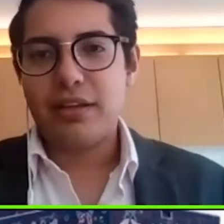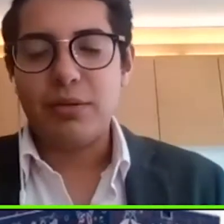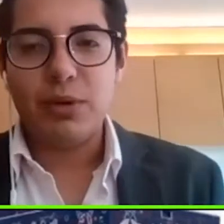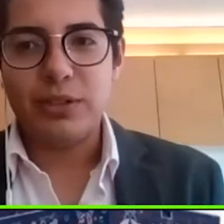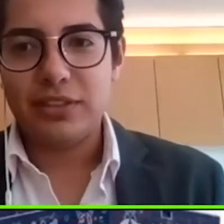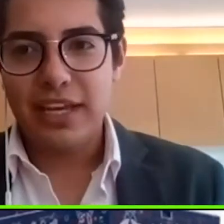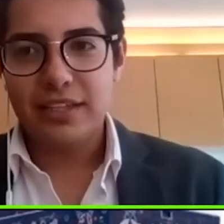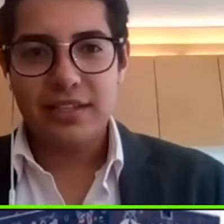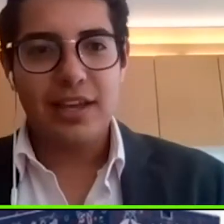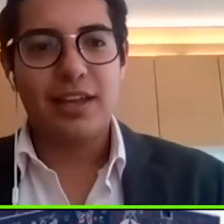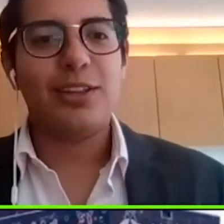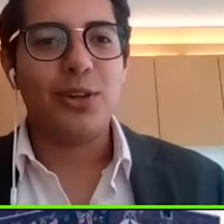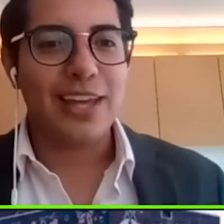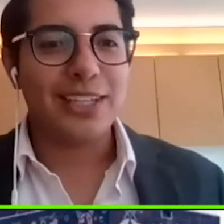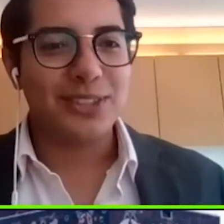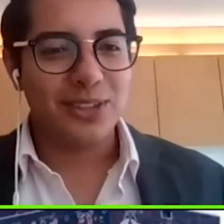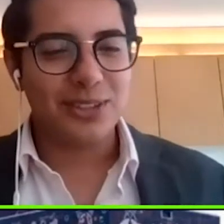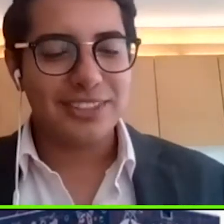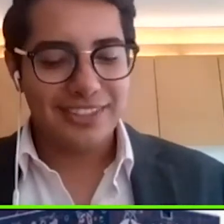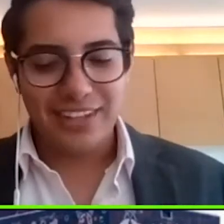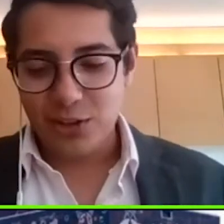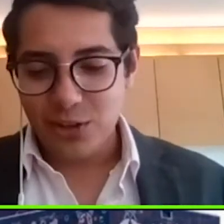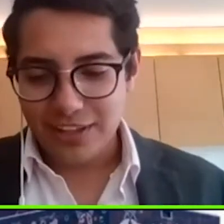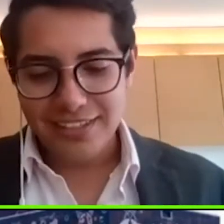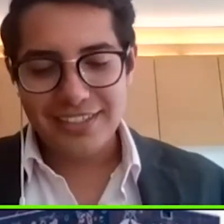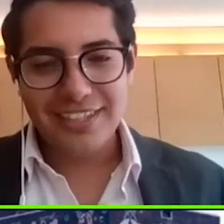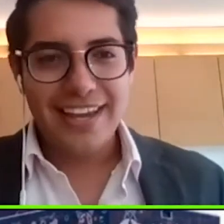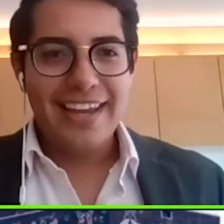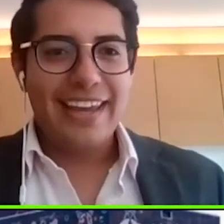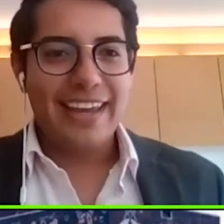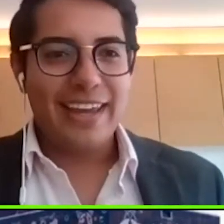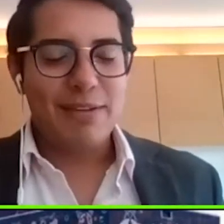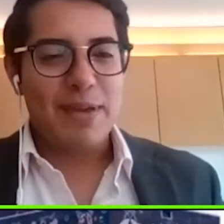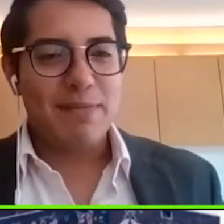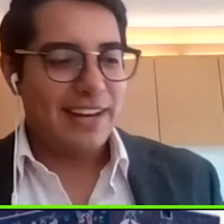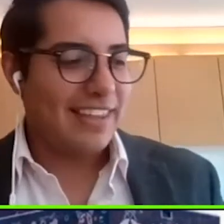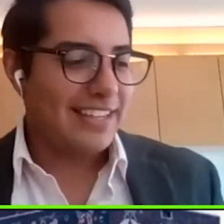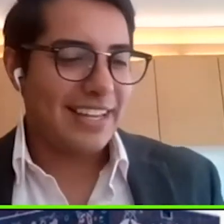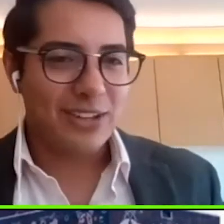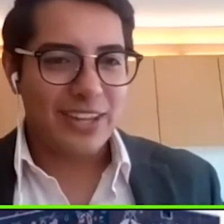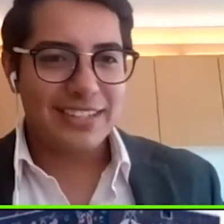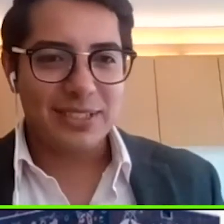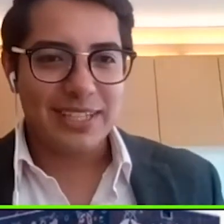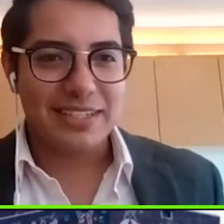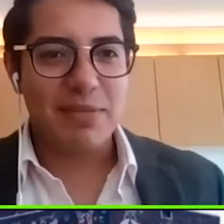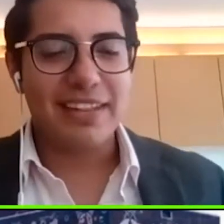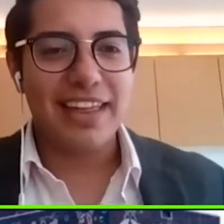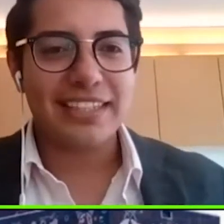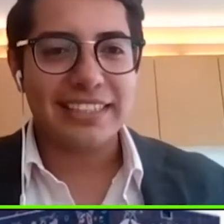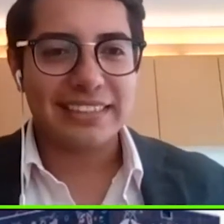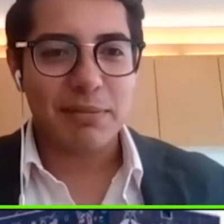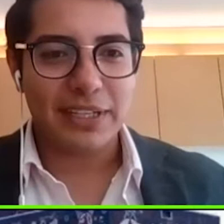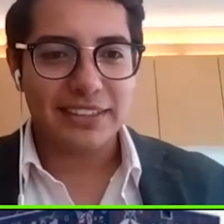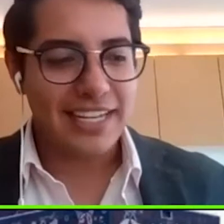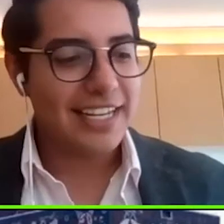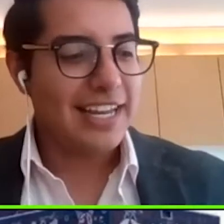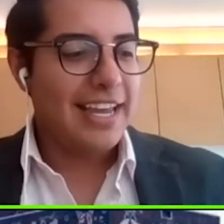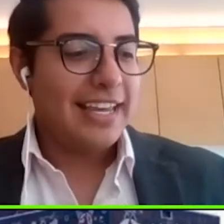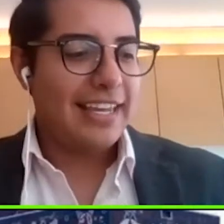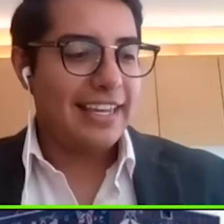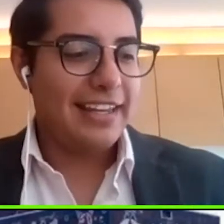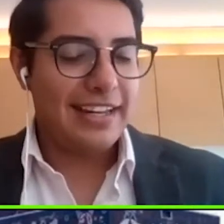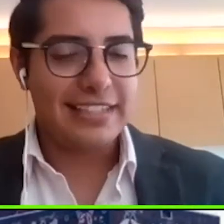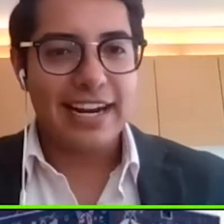Hola, buenos días a todas, todos y todes. Bienvenidas a todas nuestras invitadas en esta